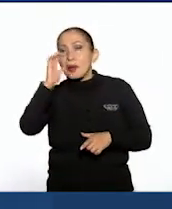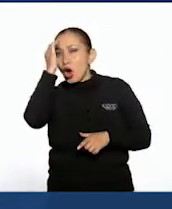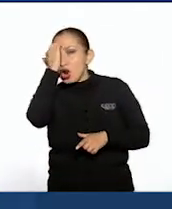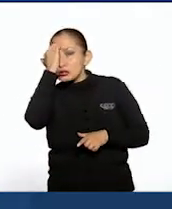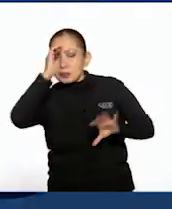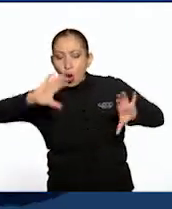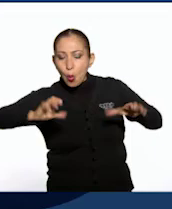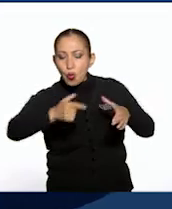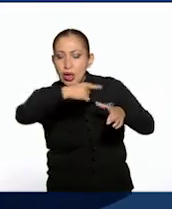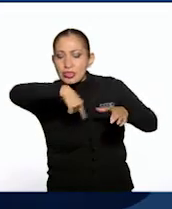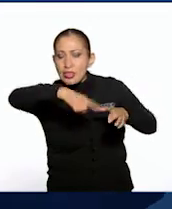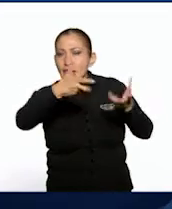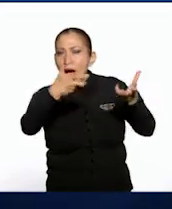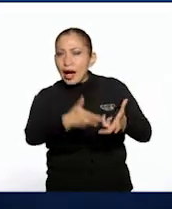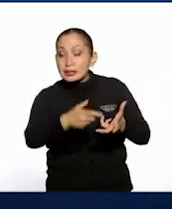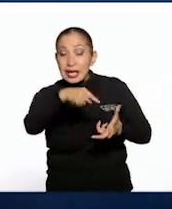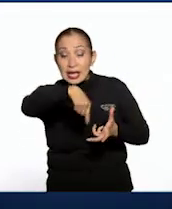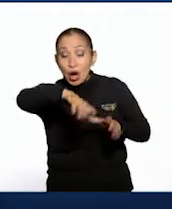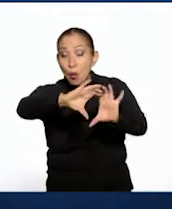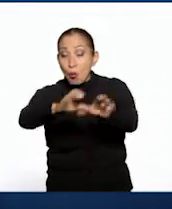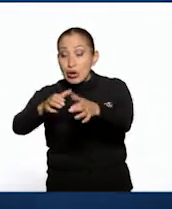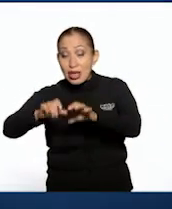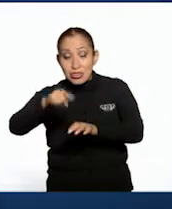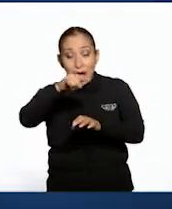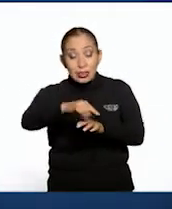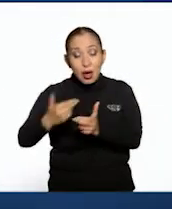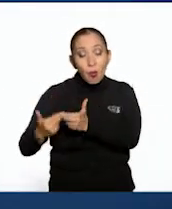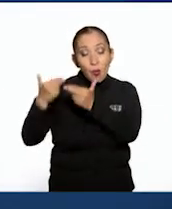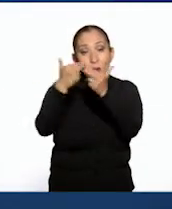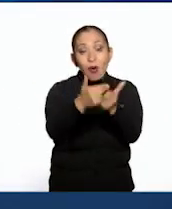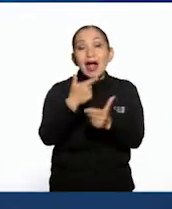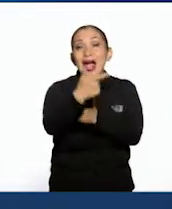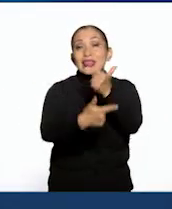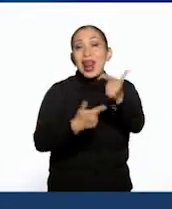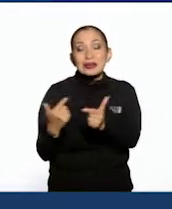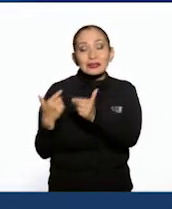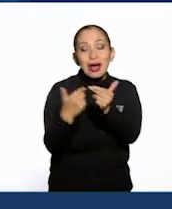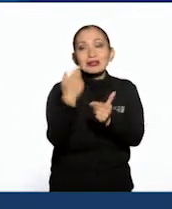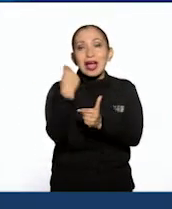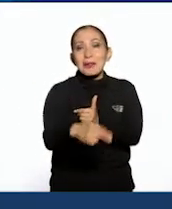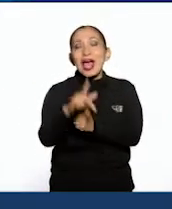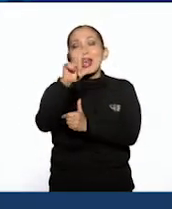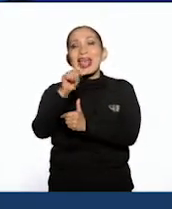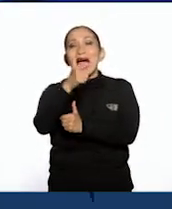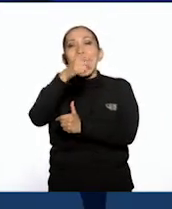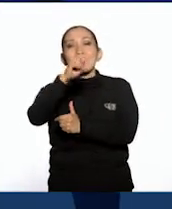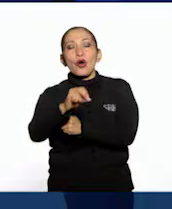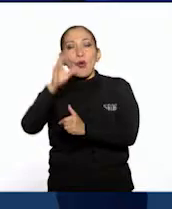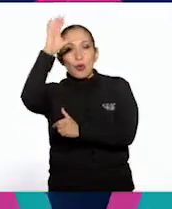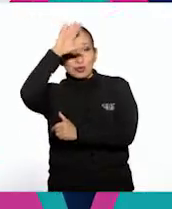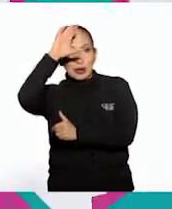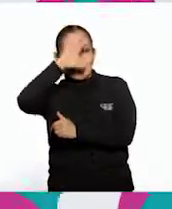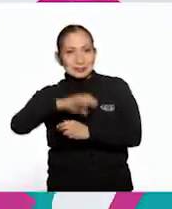una comunidad y todo eso que las comunidades dejan a las siguientes generaciones se llama legado cultural.